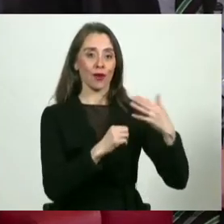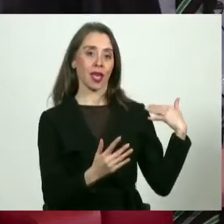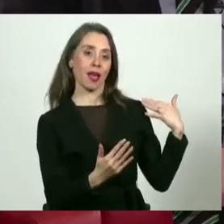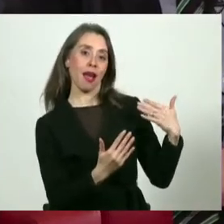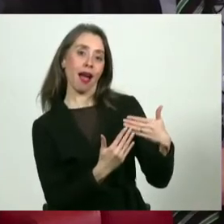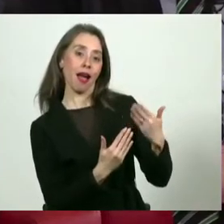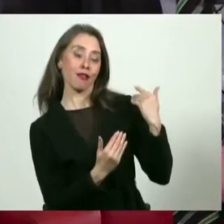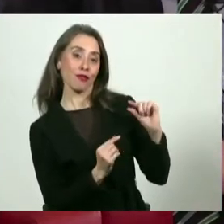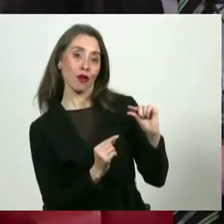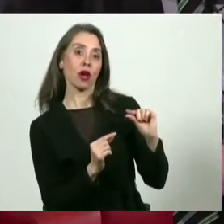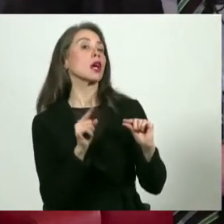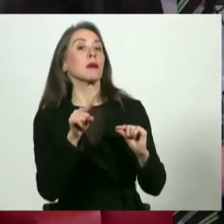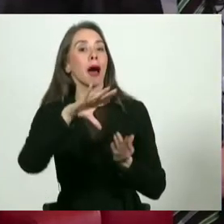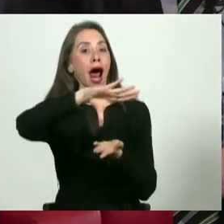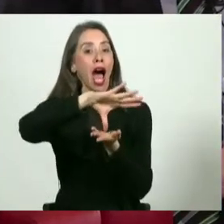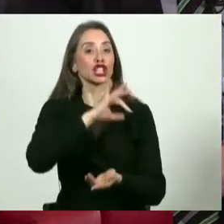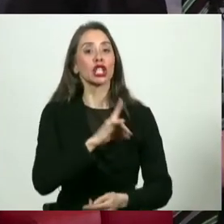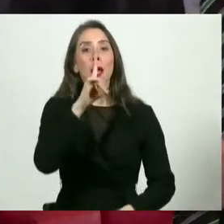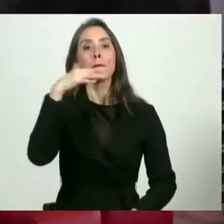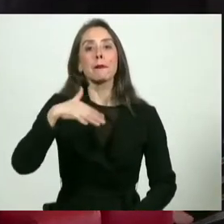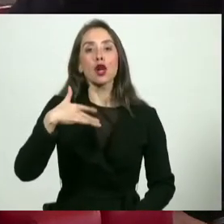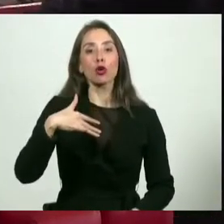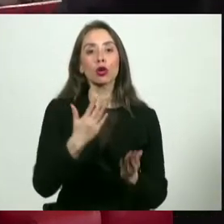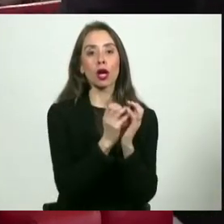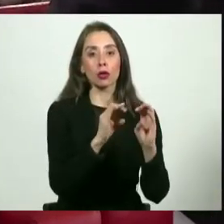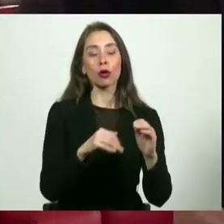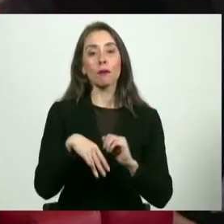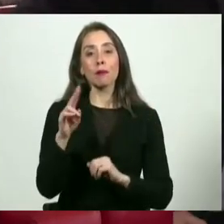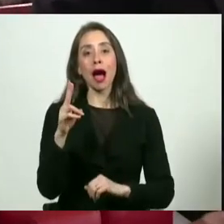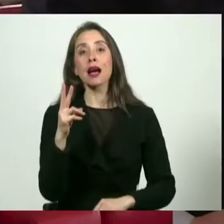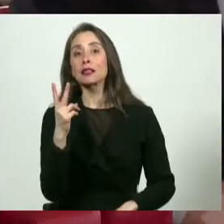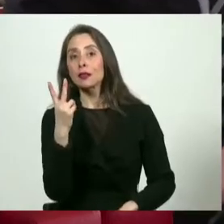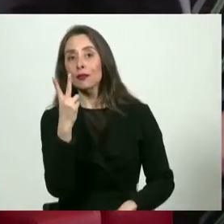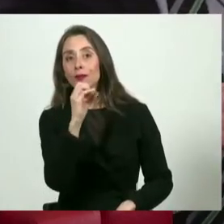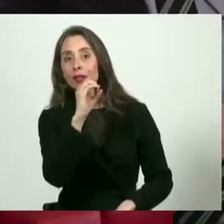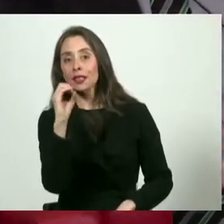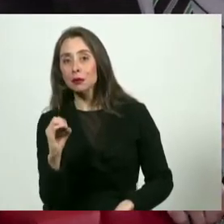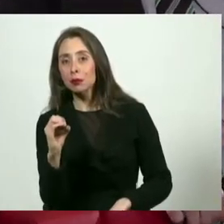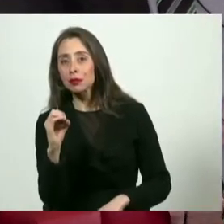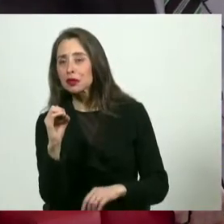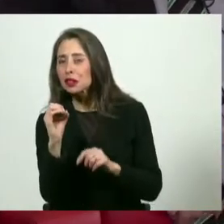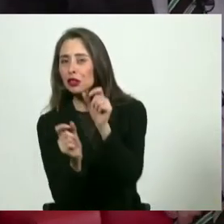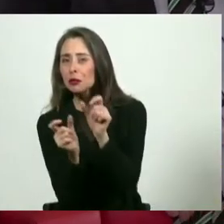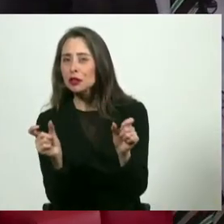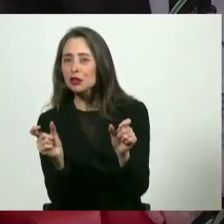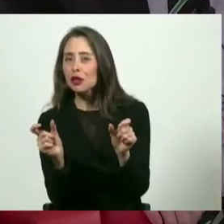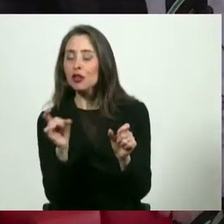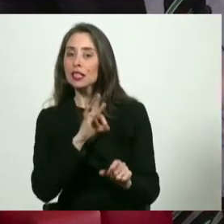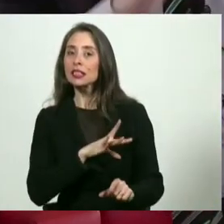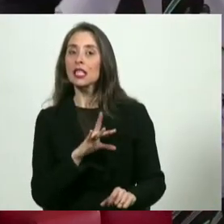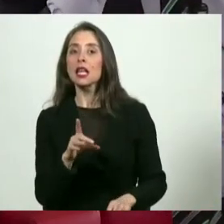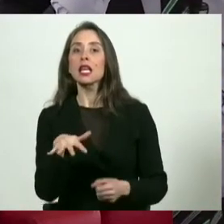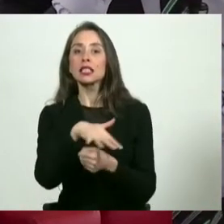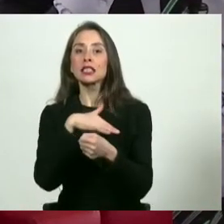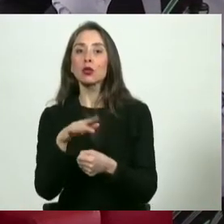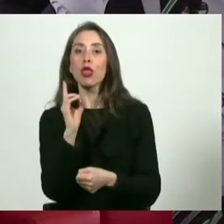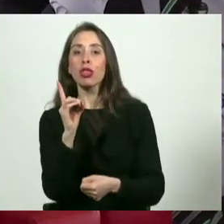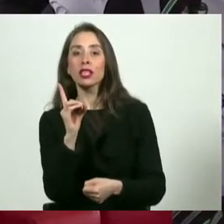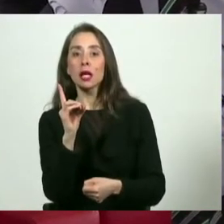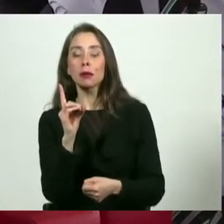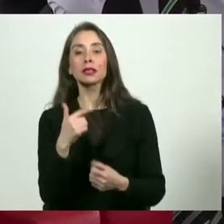tema prioritario para el país, pero hay más de un 18% de la población chilena que está en una situación de discapacidad, y nosotros lo